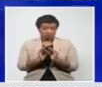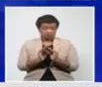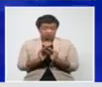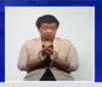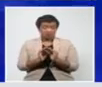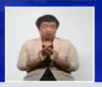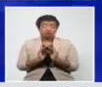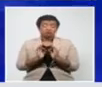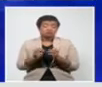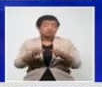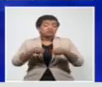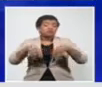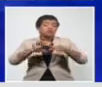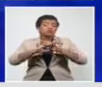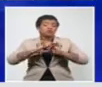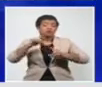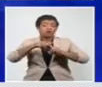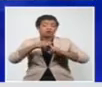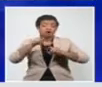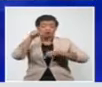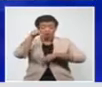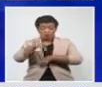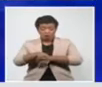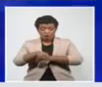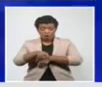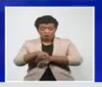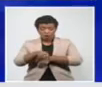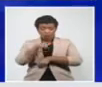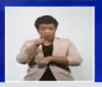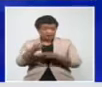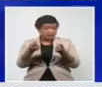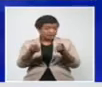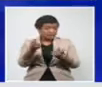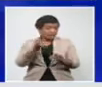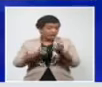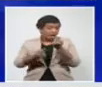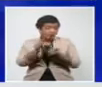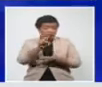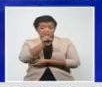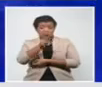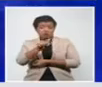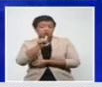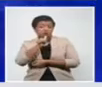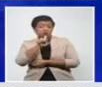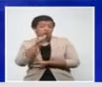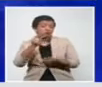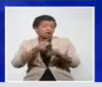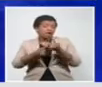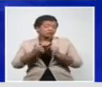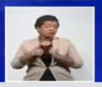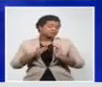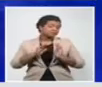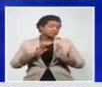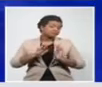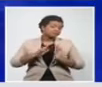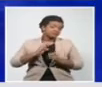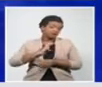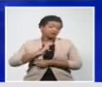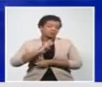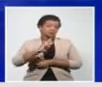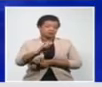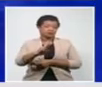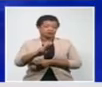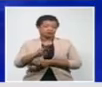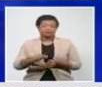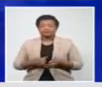presenta Guantánamo al amanecer de hoy. Si ustedes quieren hacerme alguna pregunta, acá guardamos para poder satisfacer todas las inquietudes